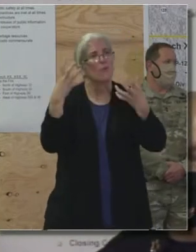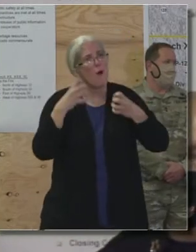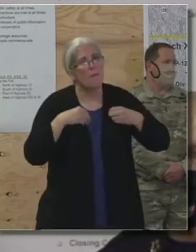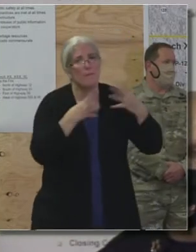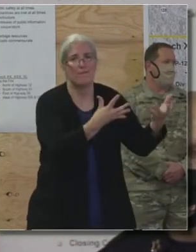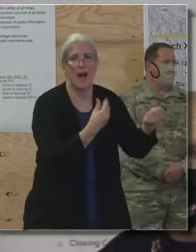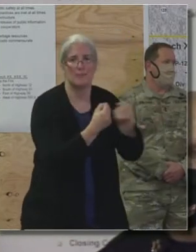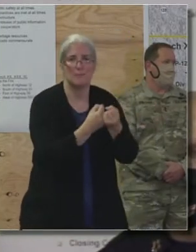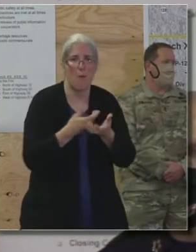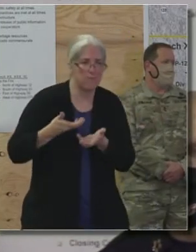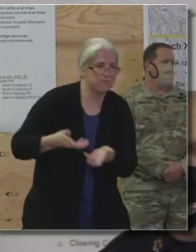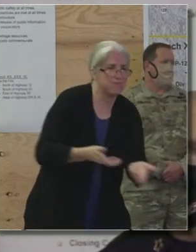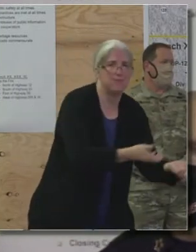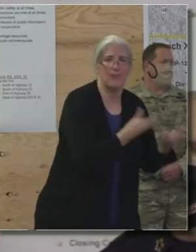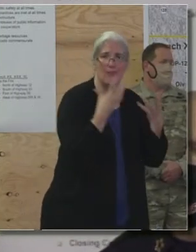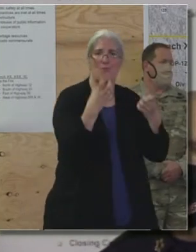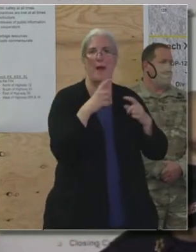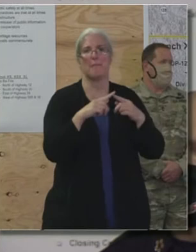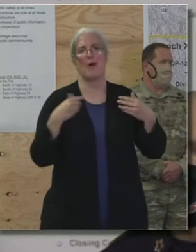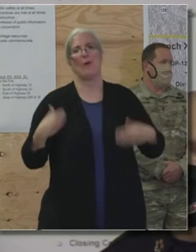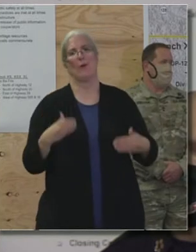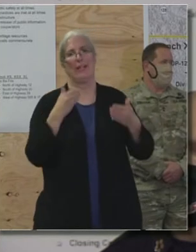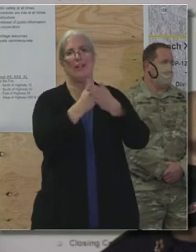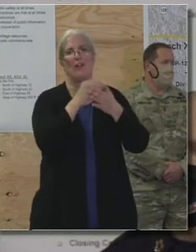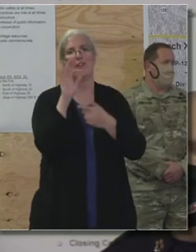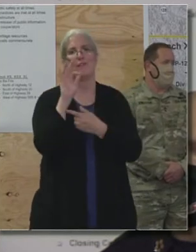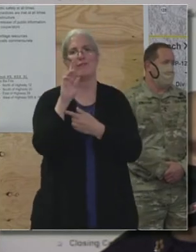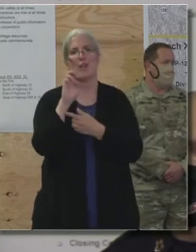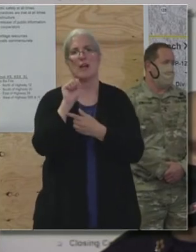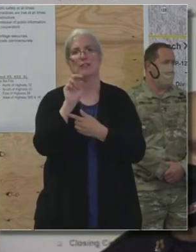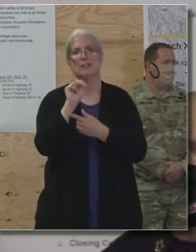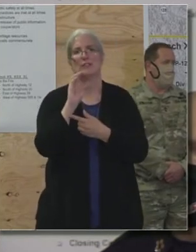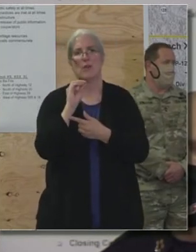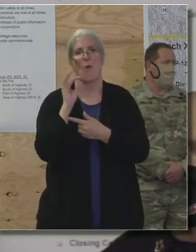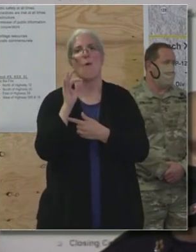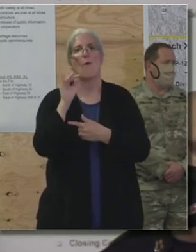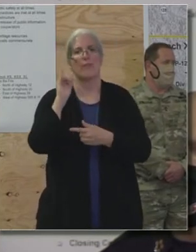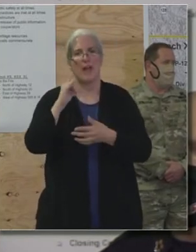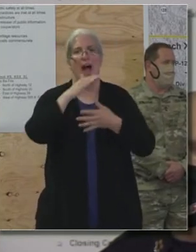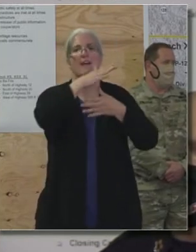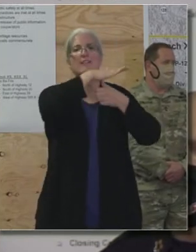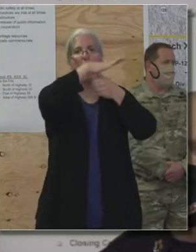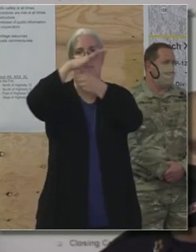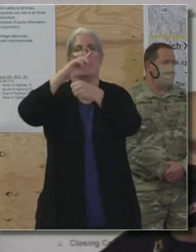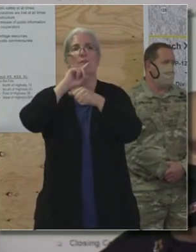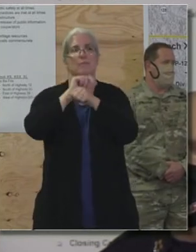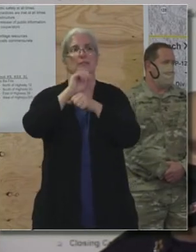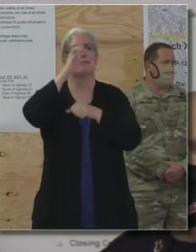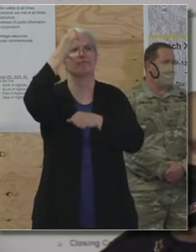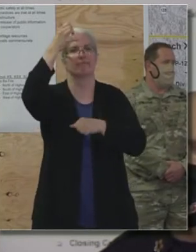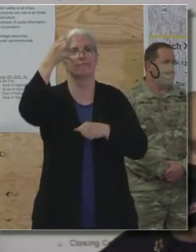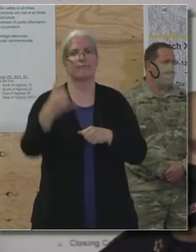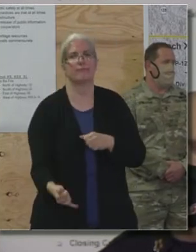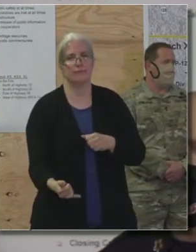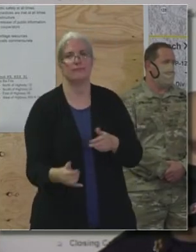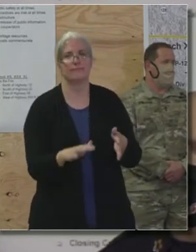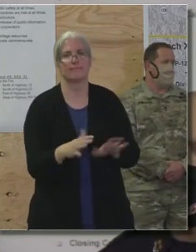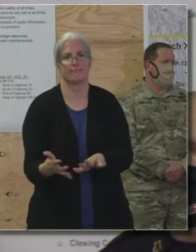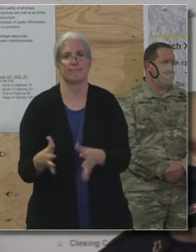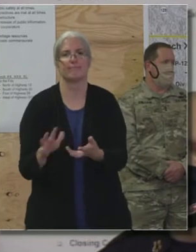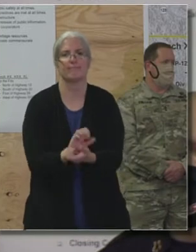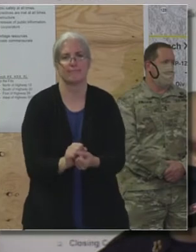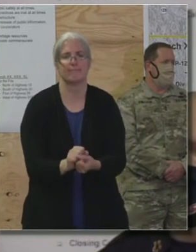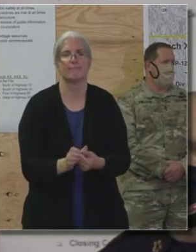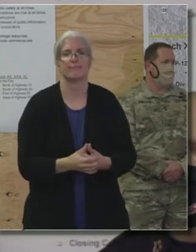ahí estaba ese piloto cerca de fresno y sufrió la consecuencia de un accidente de helicóptero y perdió la vida